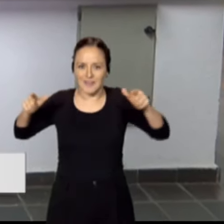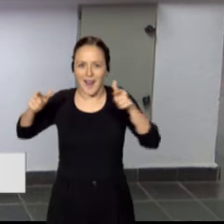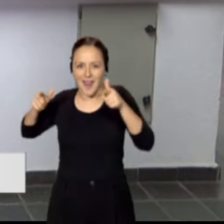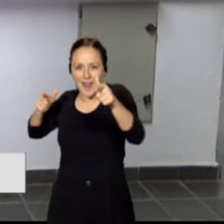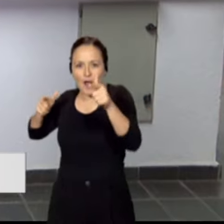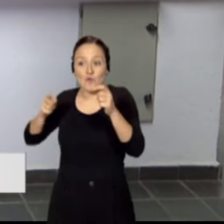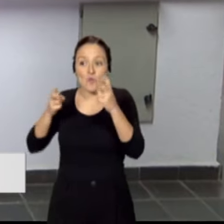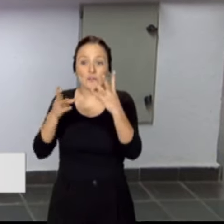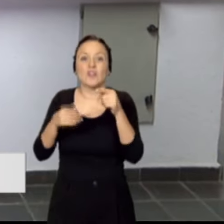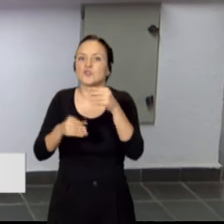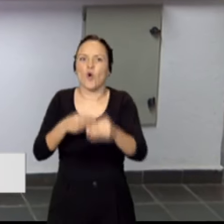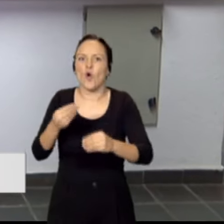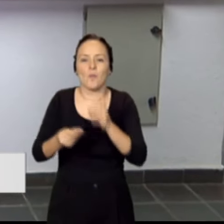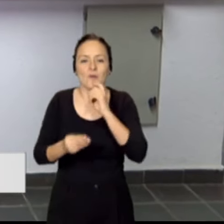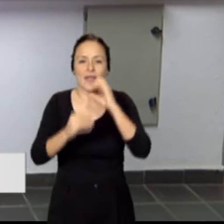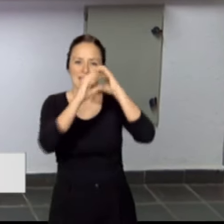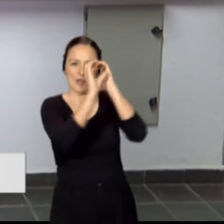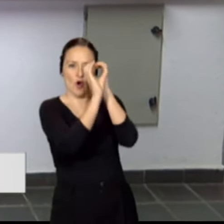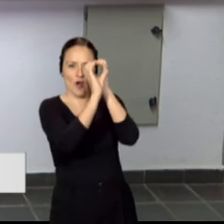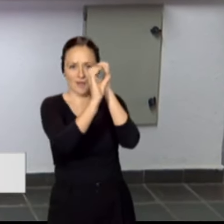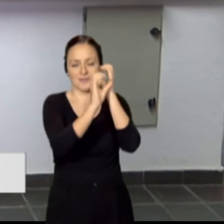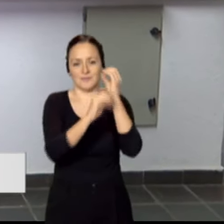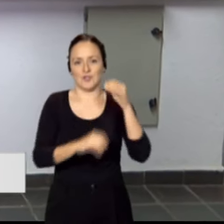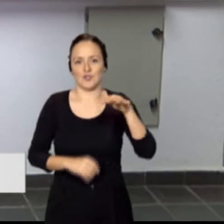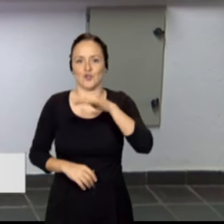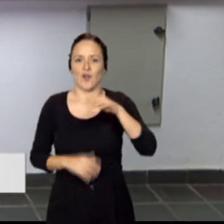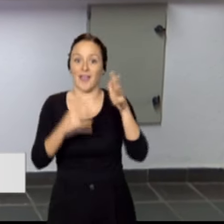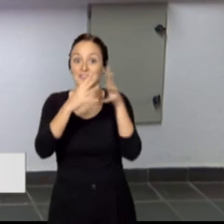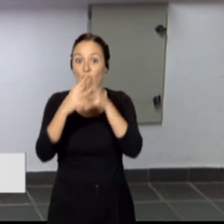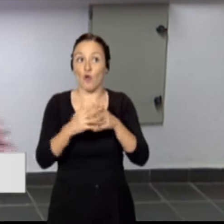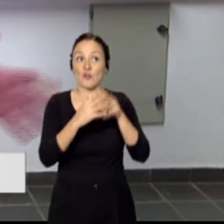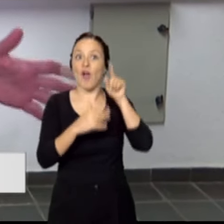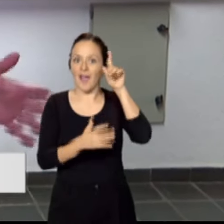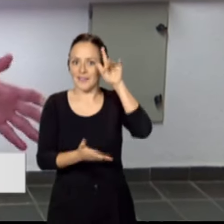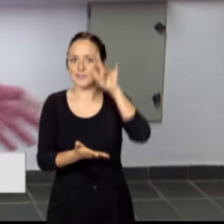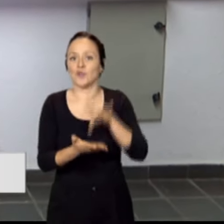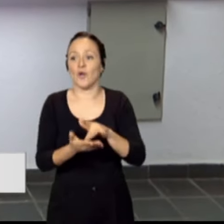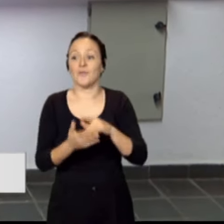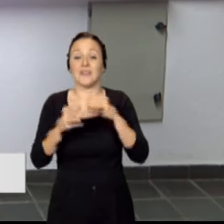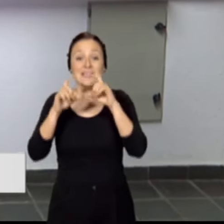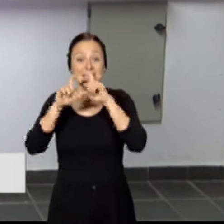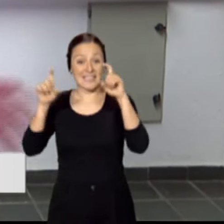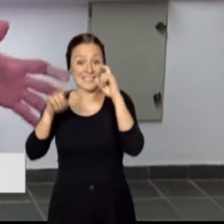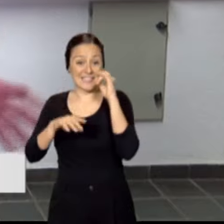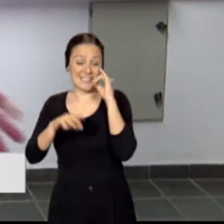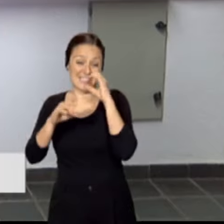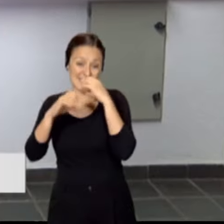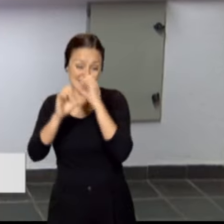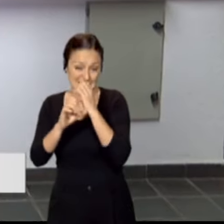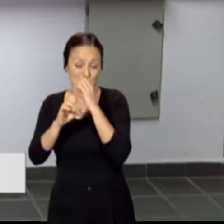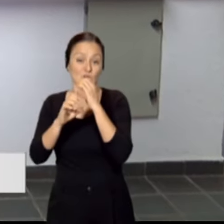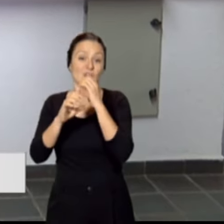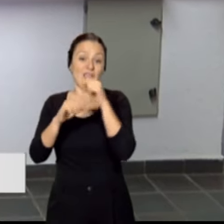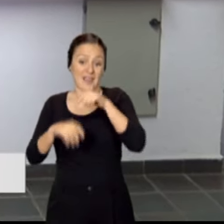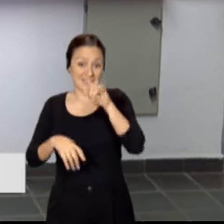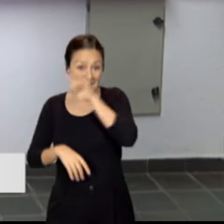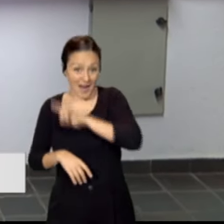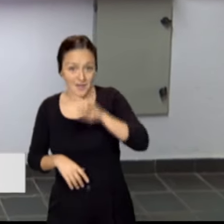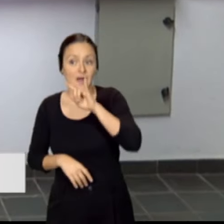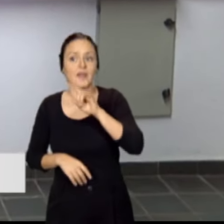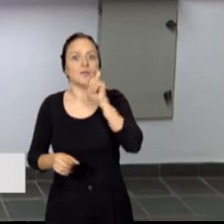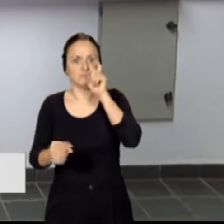sido en el telescopio Nicolas mayal de Arizona en Estados Unidos el instituto de astrofísica de canaria es uno de los 70 centros internacionales